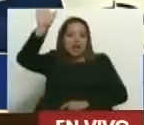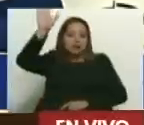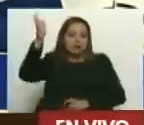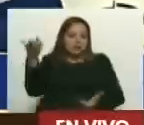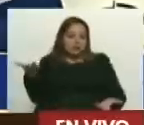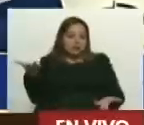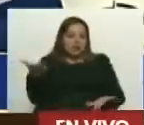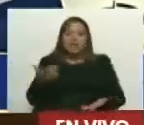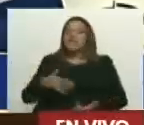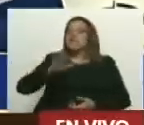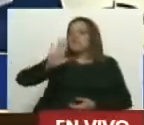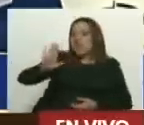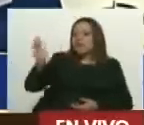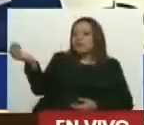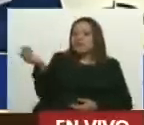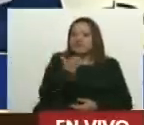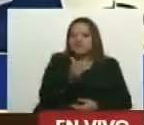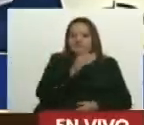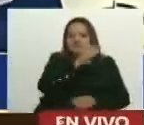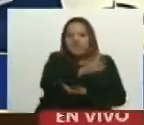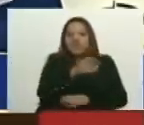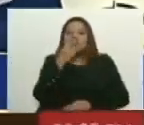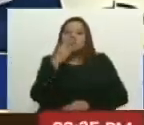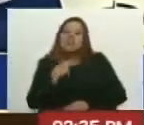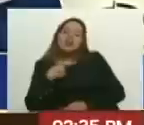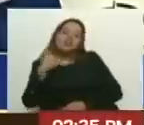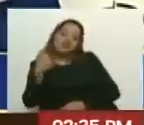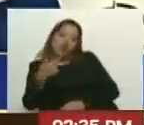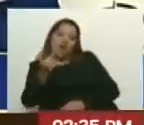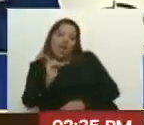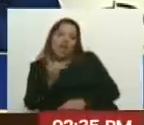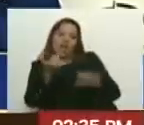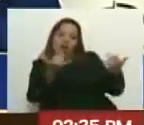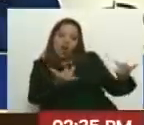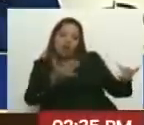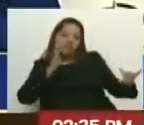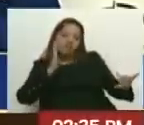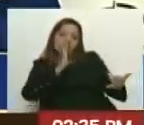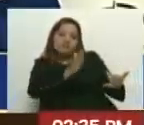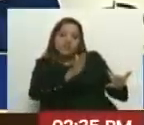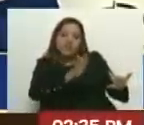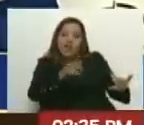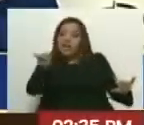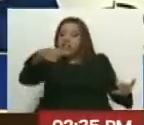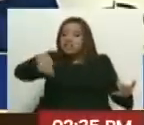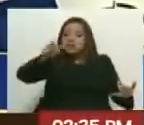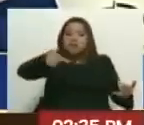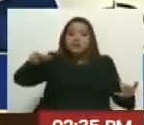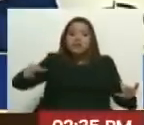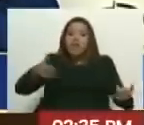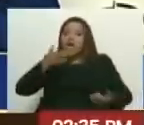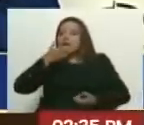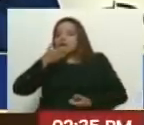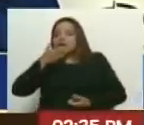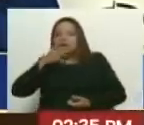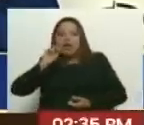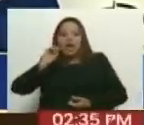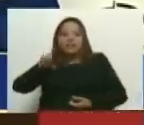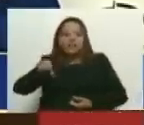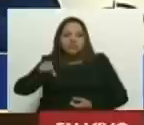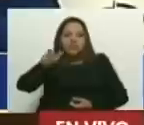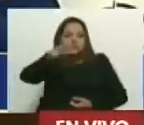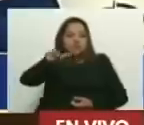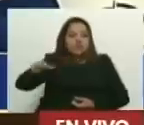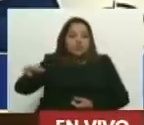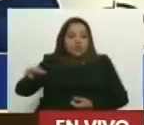vamos a venir, gente, díganme si yo doy ahorita una orden a esa gente por radio, por redes, a la